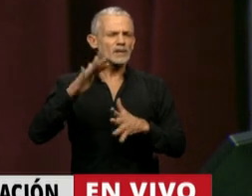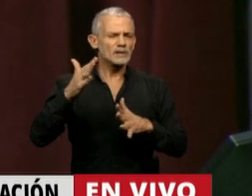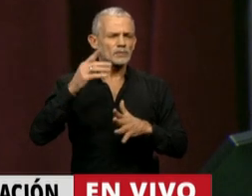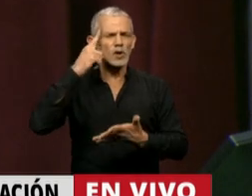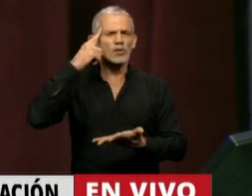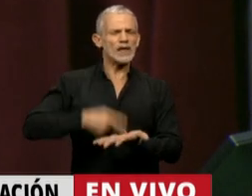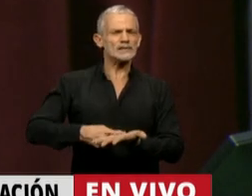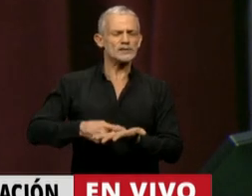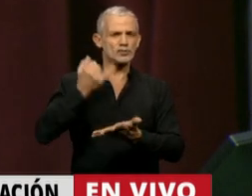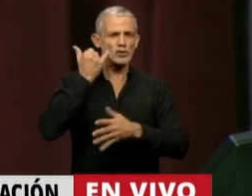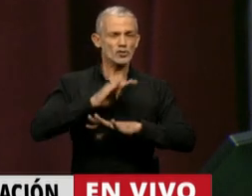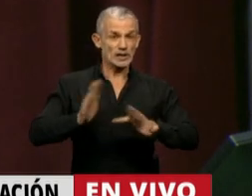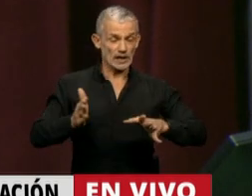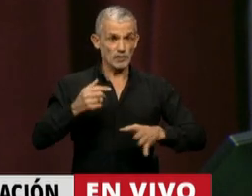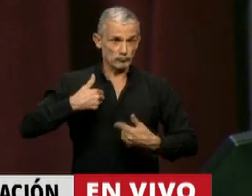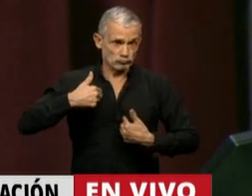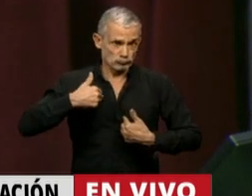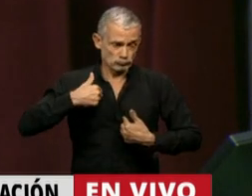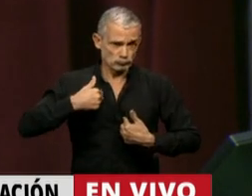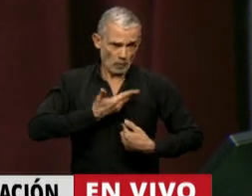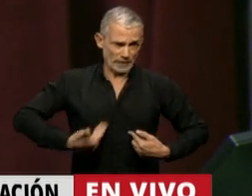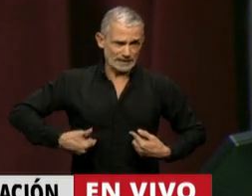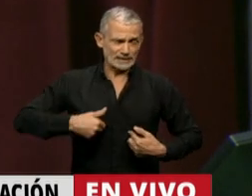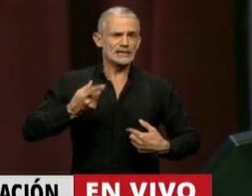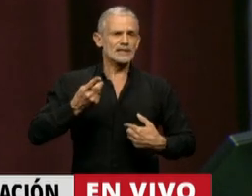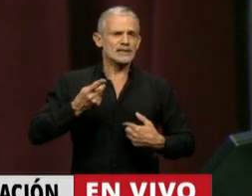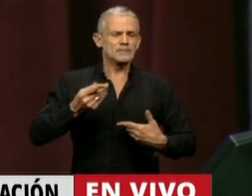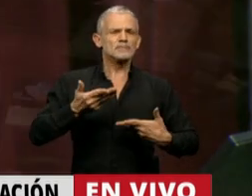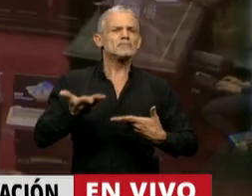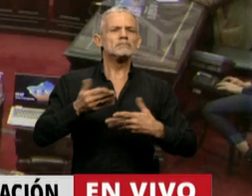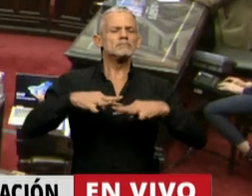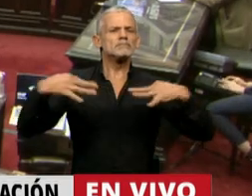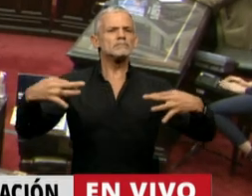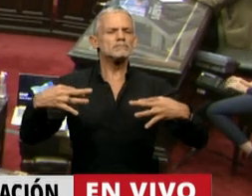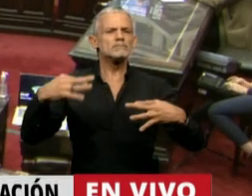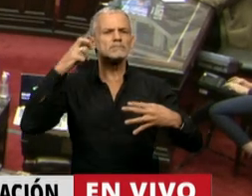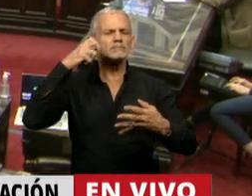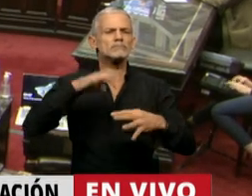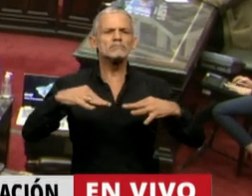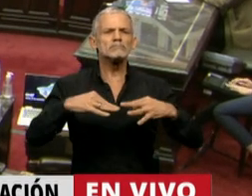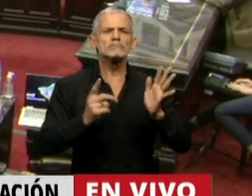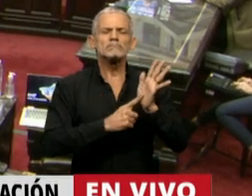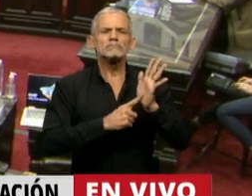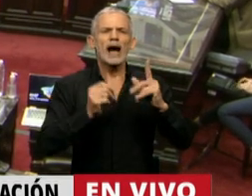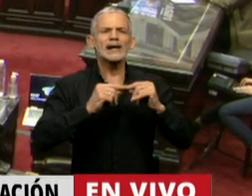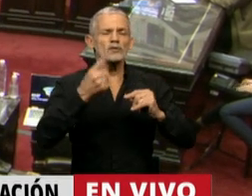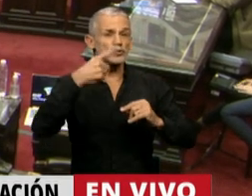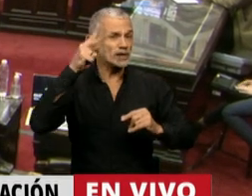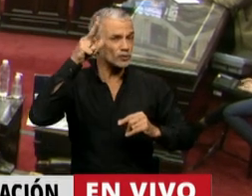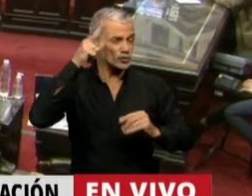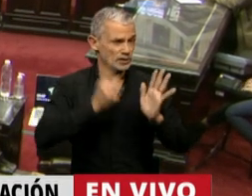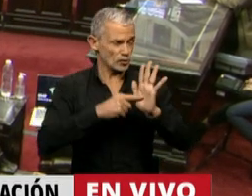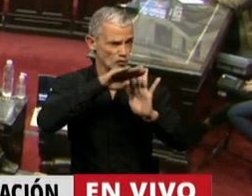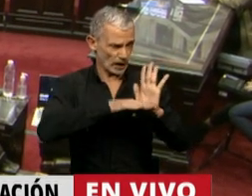la decisión o tomé la decisión como presidente de invitar al cuerpo a aplicar el artículo 188 del